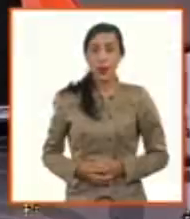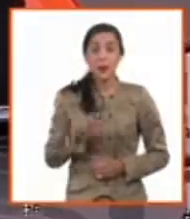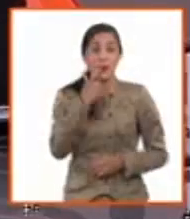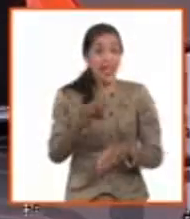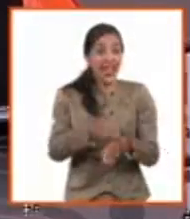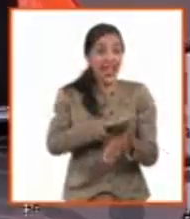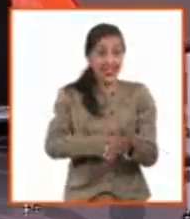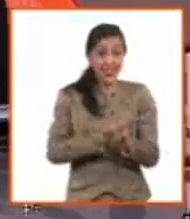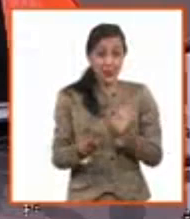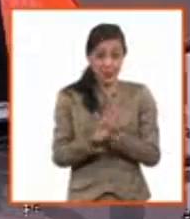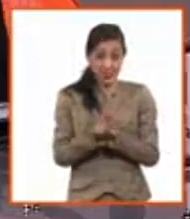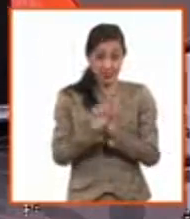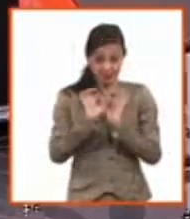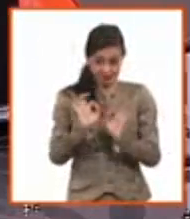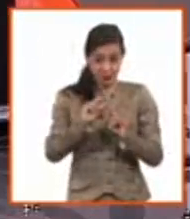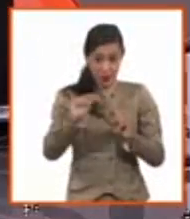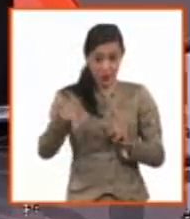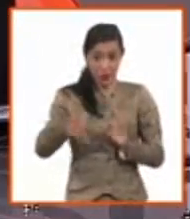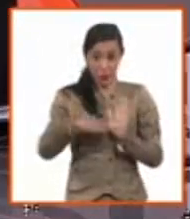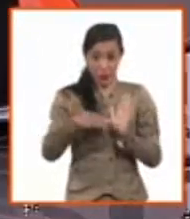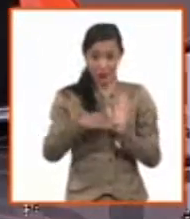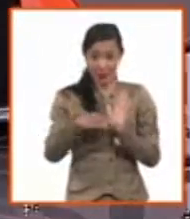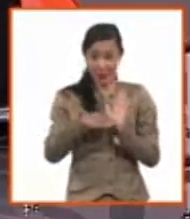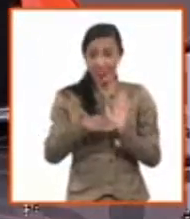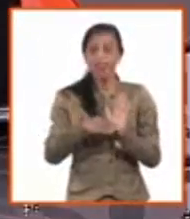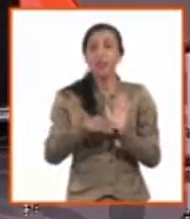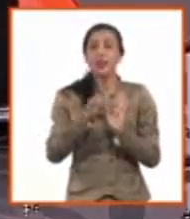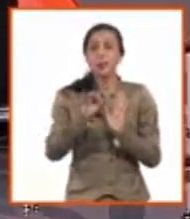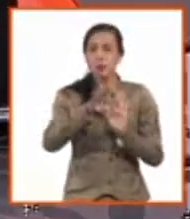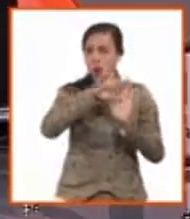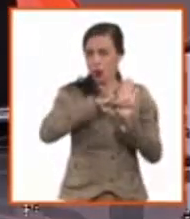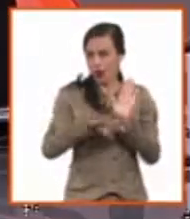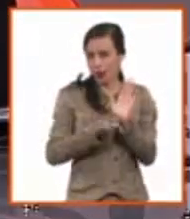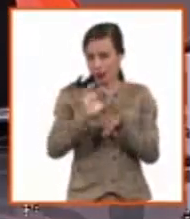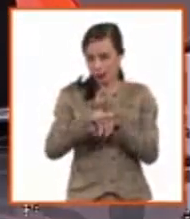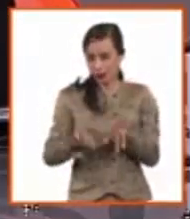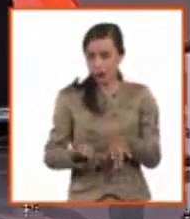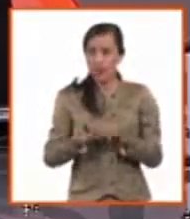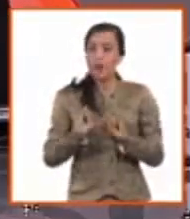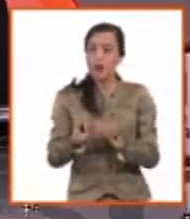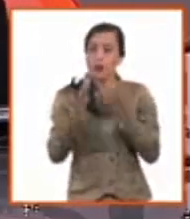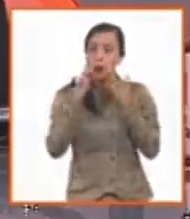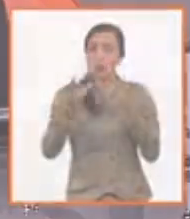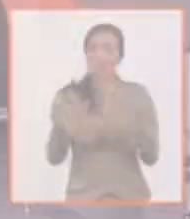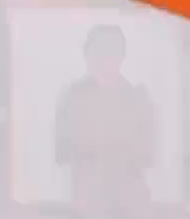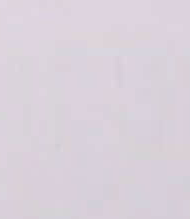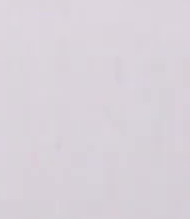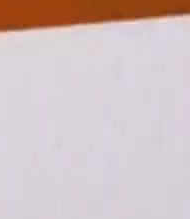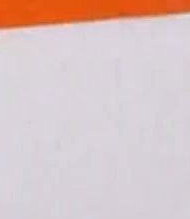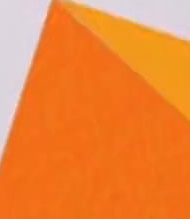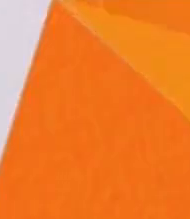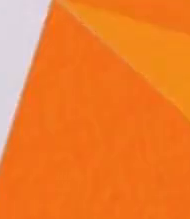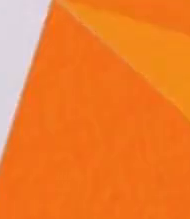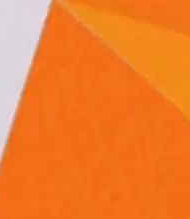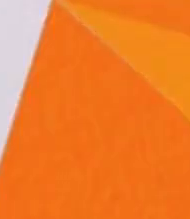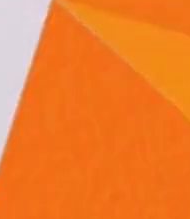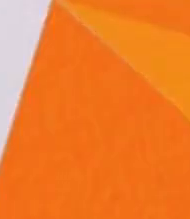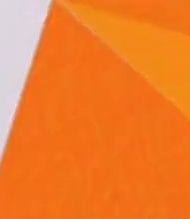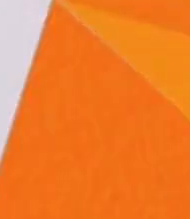y antes de entrar en el tema de esta tarde vamos como es habitual a nuestra sección la noticia del día